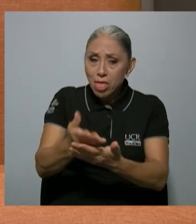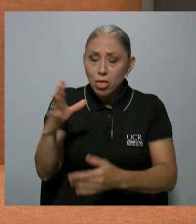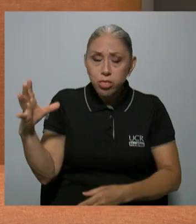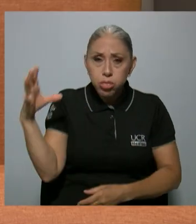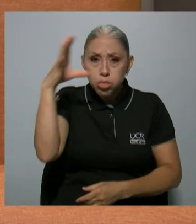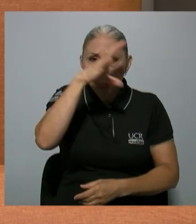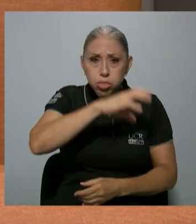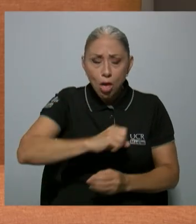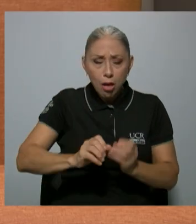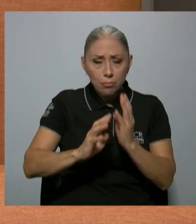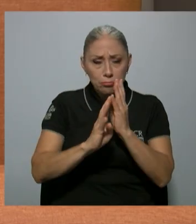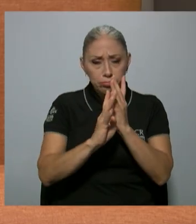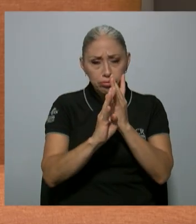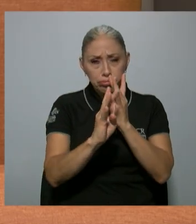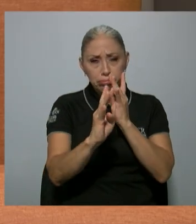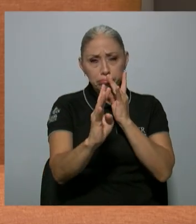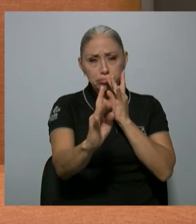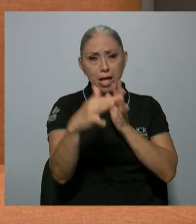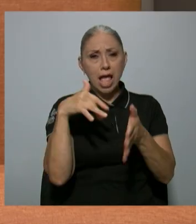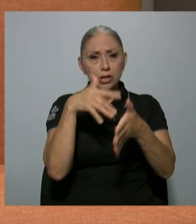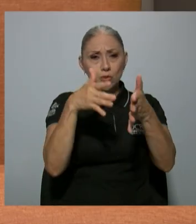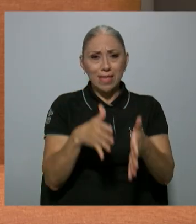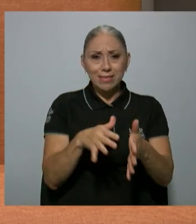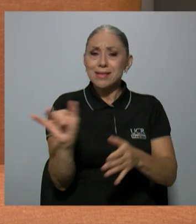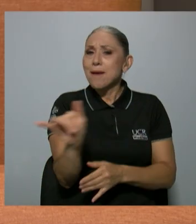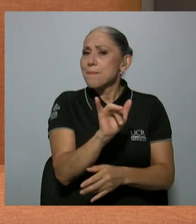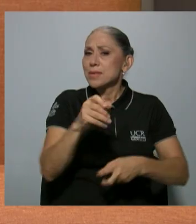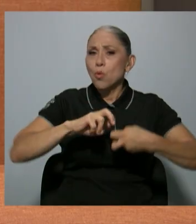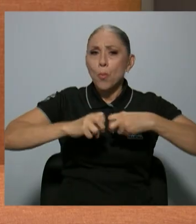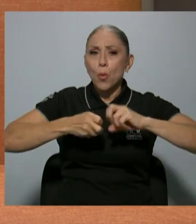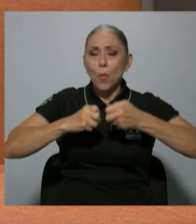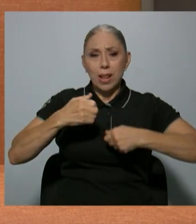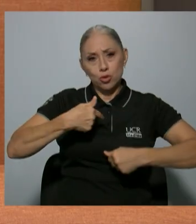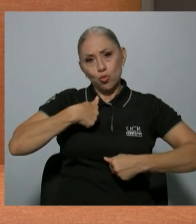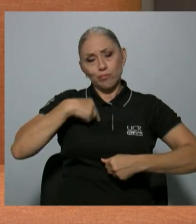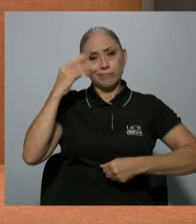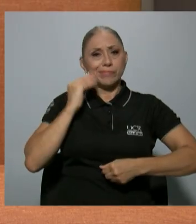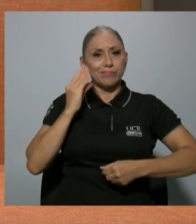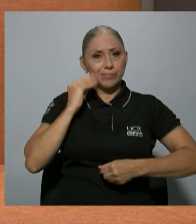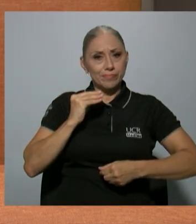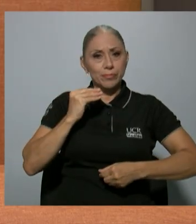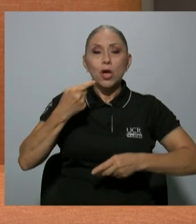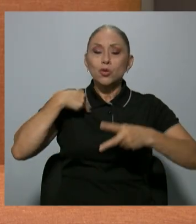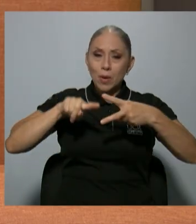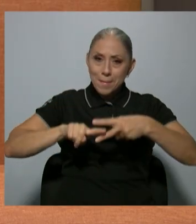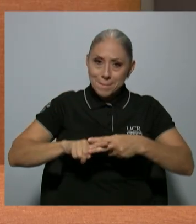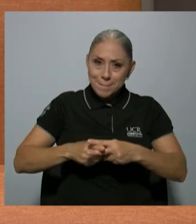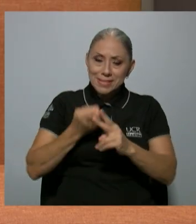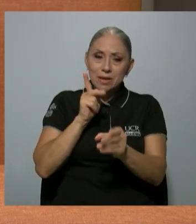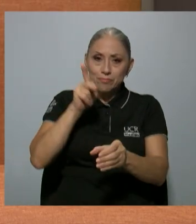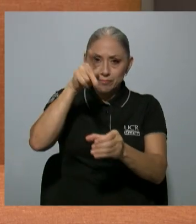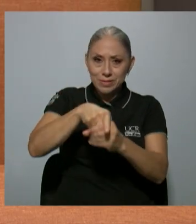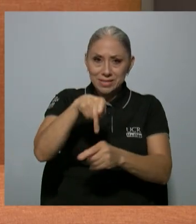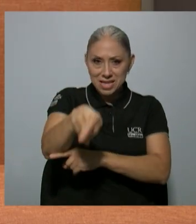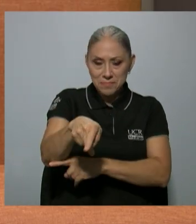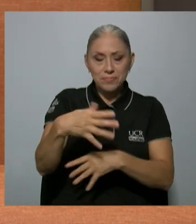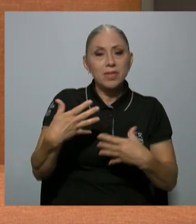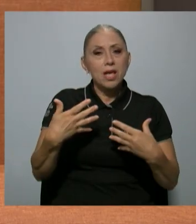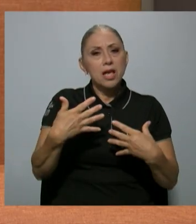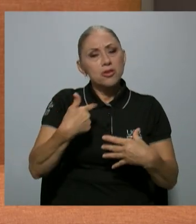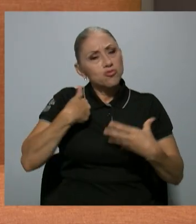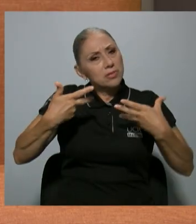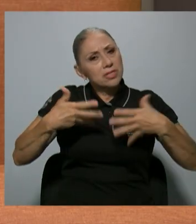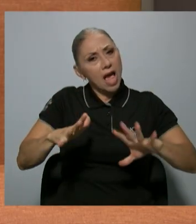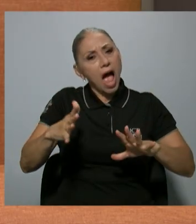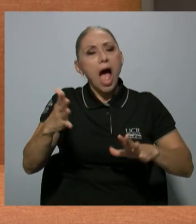de estudiantes con la misma problemática que yo estaba pasando. Y ahí me empecé a involucrar. Yo ya tenía